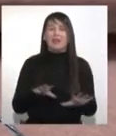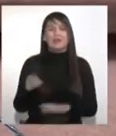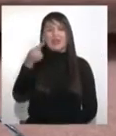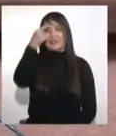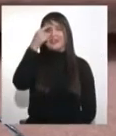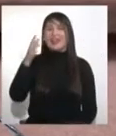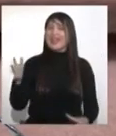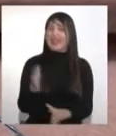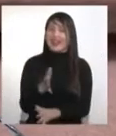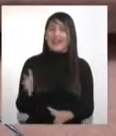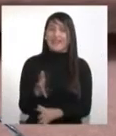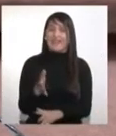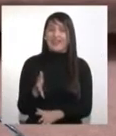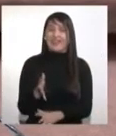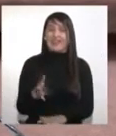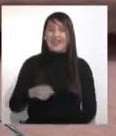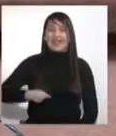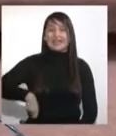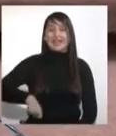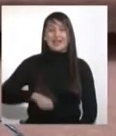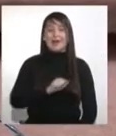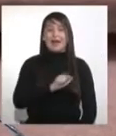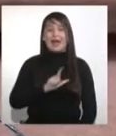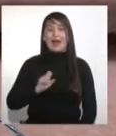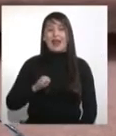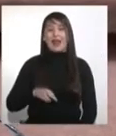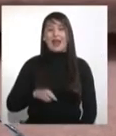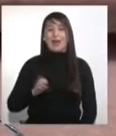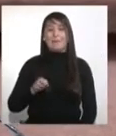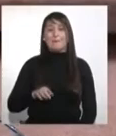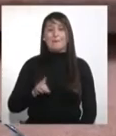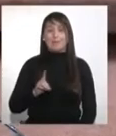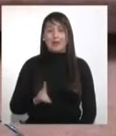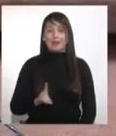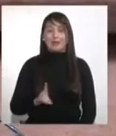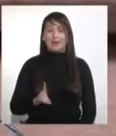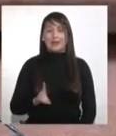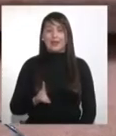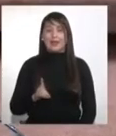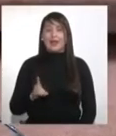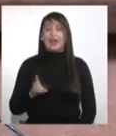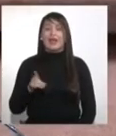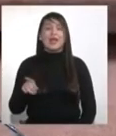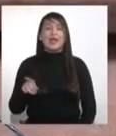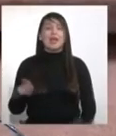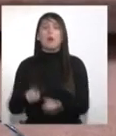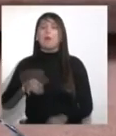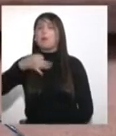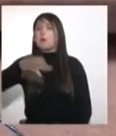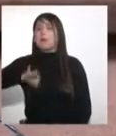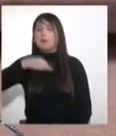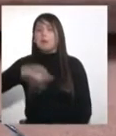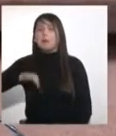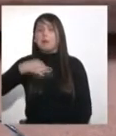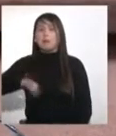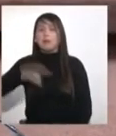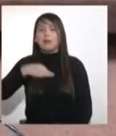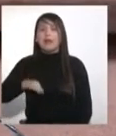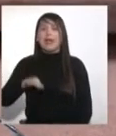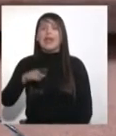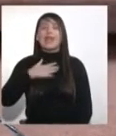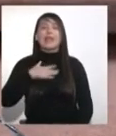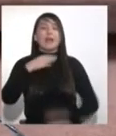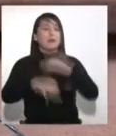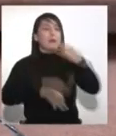es gravísimo. El senador Alamans, por su intermedio, presidenta, razona como los fariseos. Quiere convencer a la